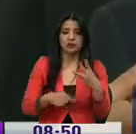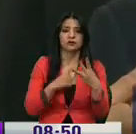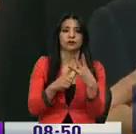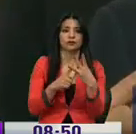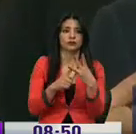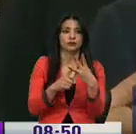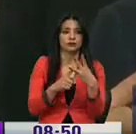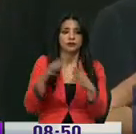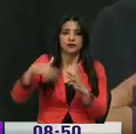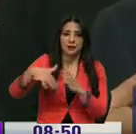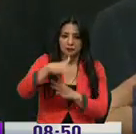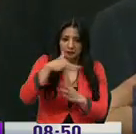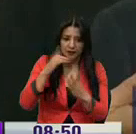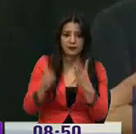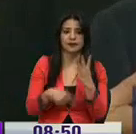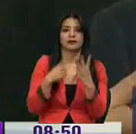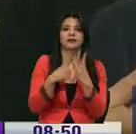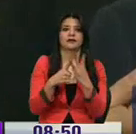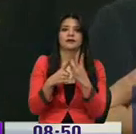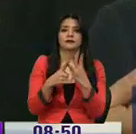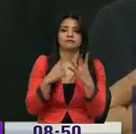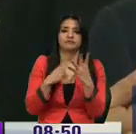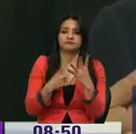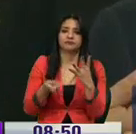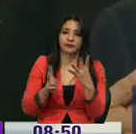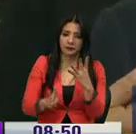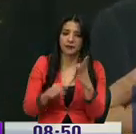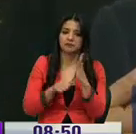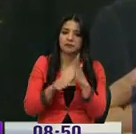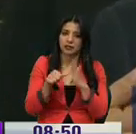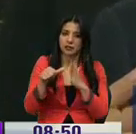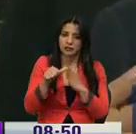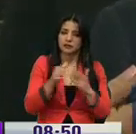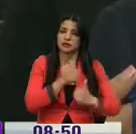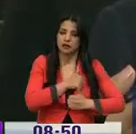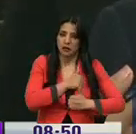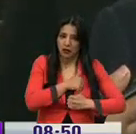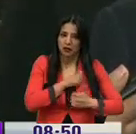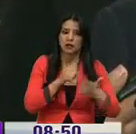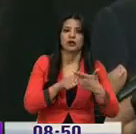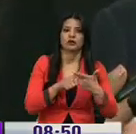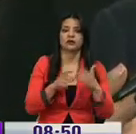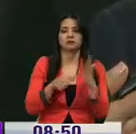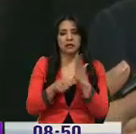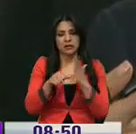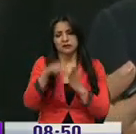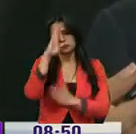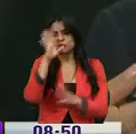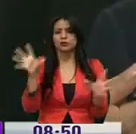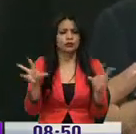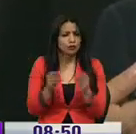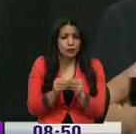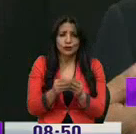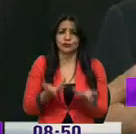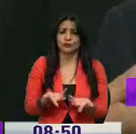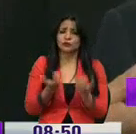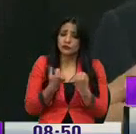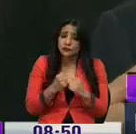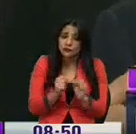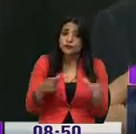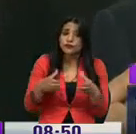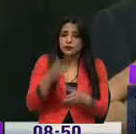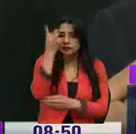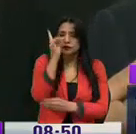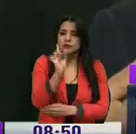involucrarse ambiente, tiene que involucrarse obviamente esta cartera, el Ministerio del Interior, etcétera, para poder tomar una